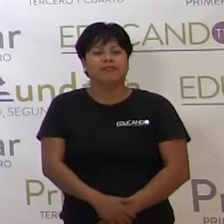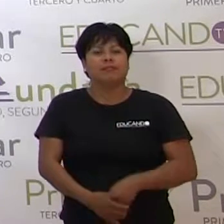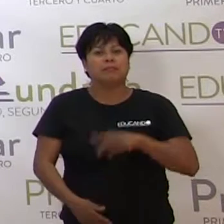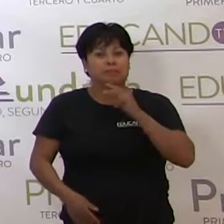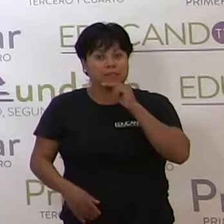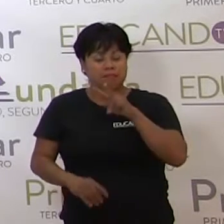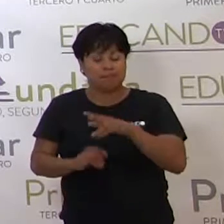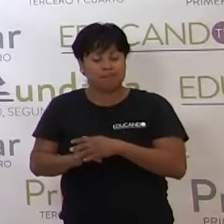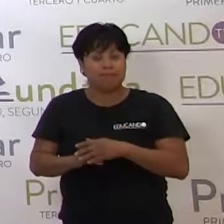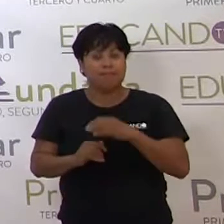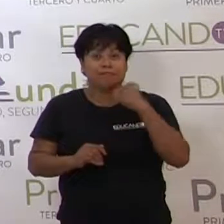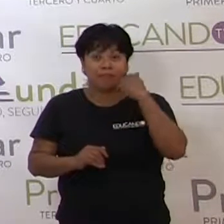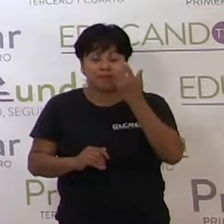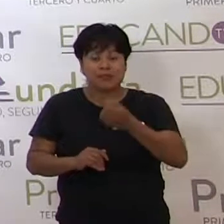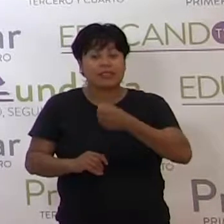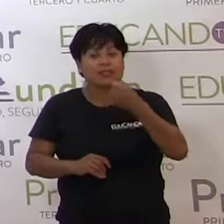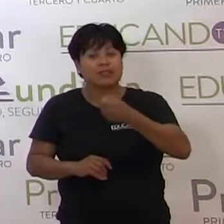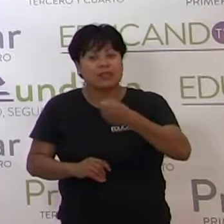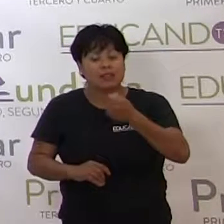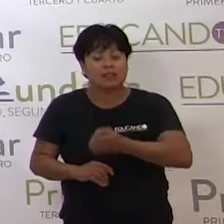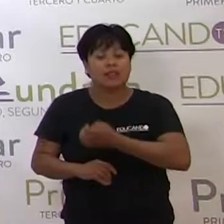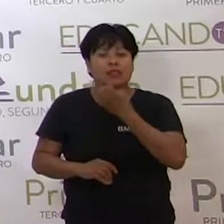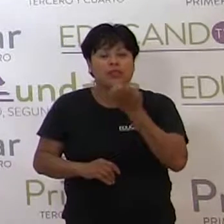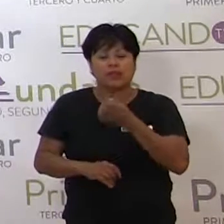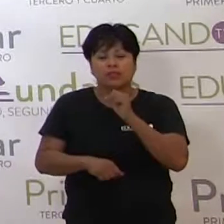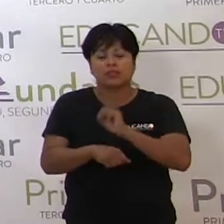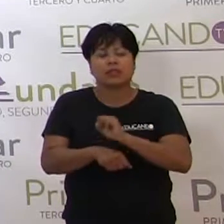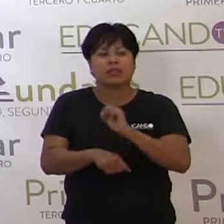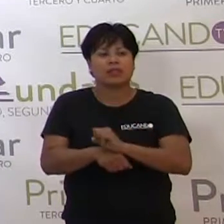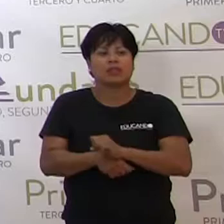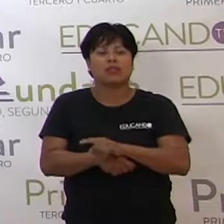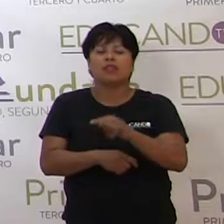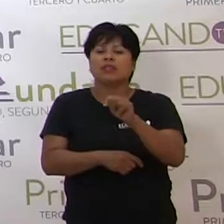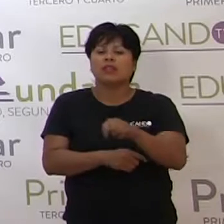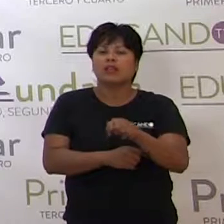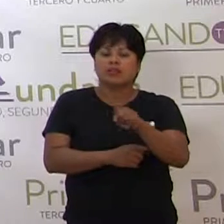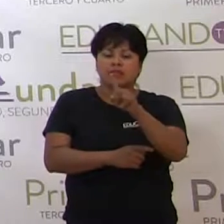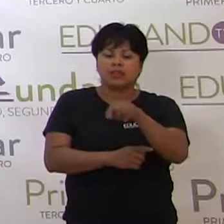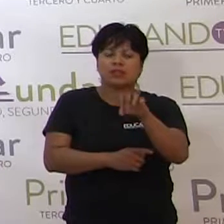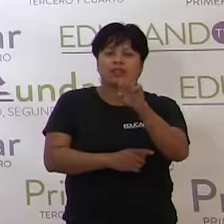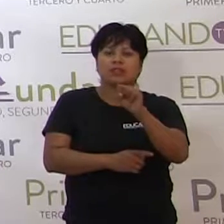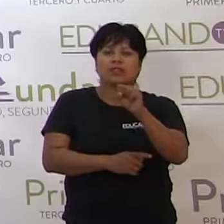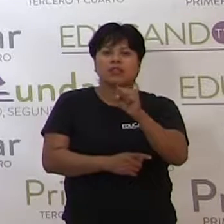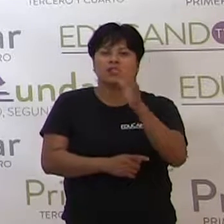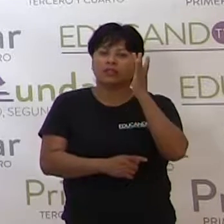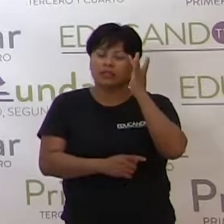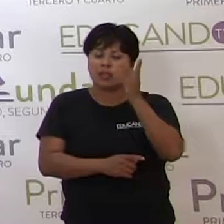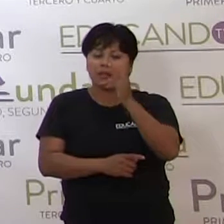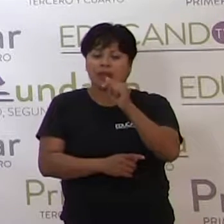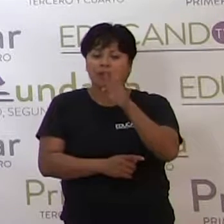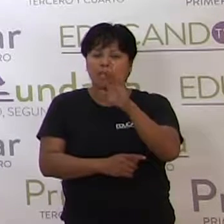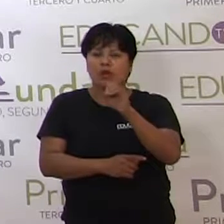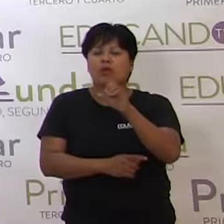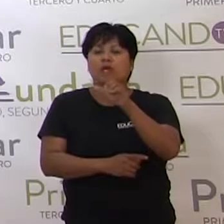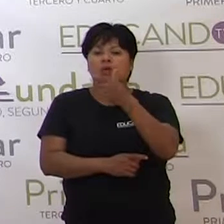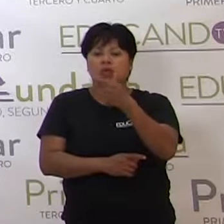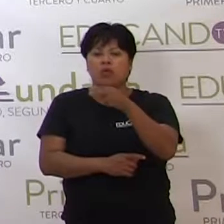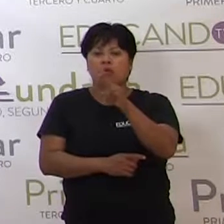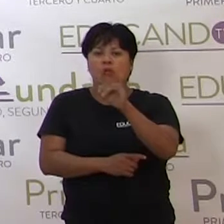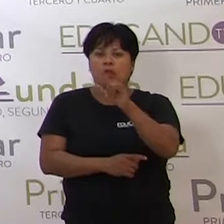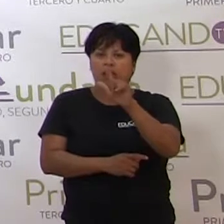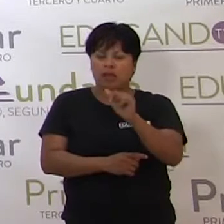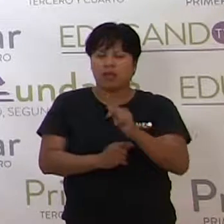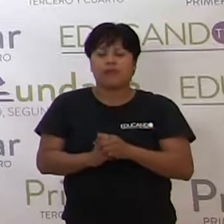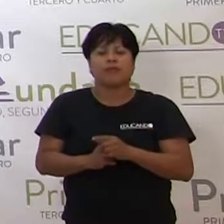También quiero mandarles saludos a la Escuela Secundaria Técnica 160 de San Pablo Huilá, que nos